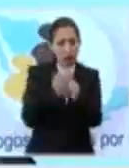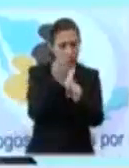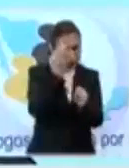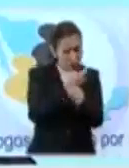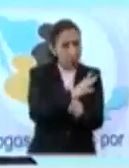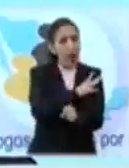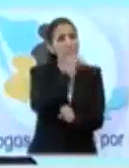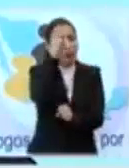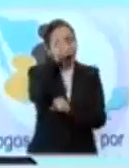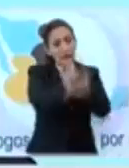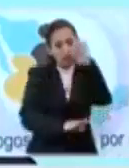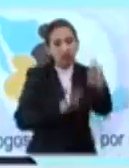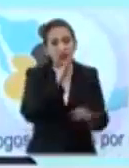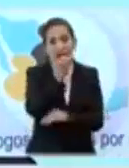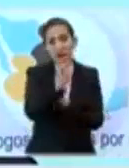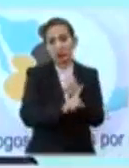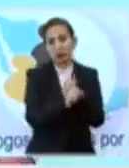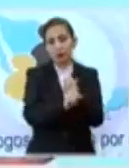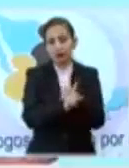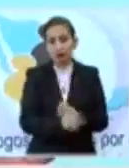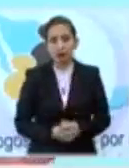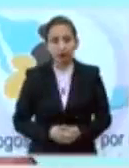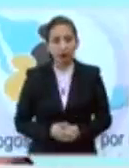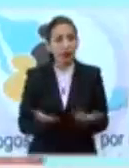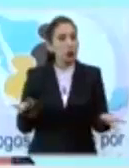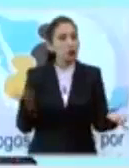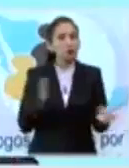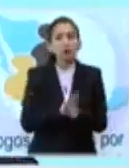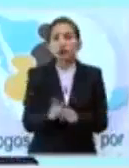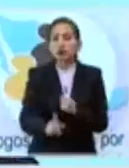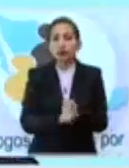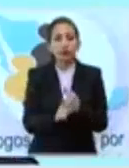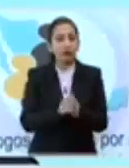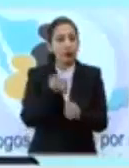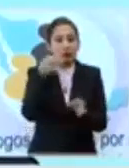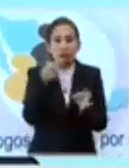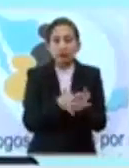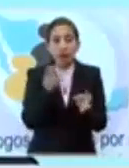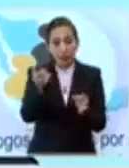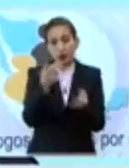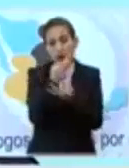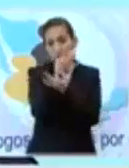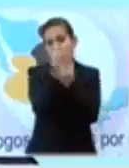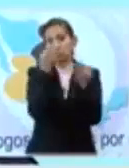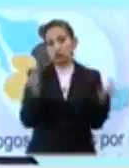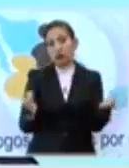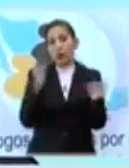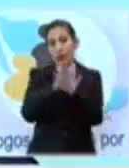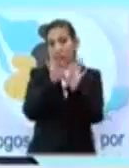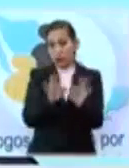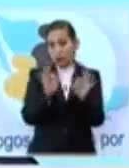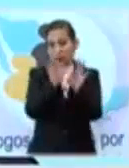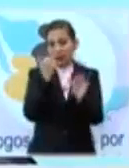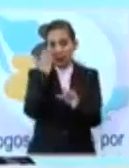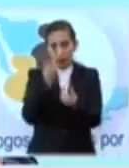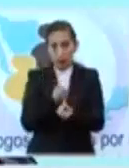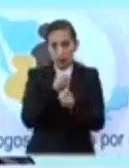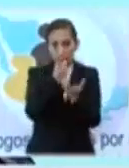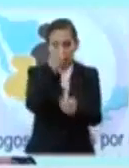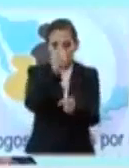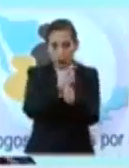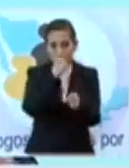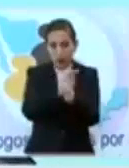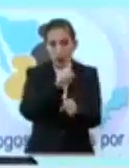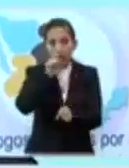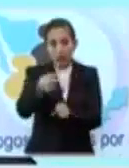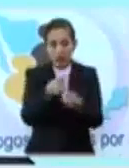para abordar este tema. ¿Cuál es el problema? Y este es el mensaje central que quisiera transmitir. Son